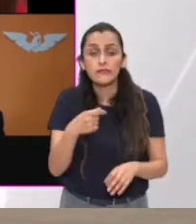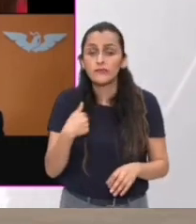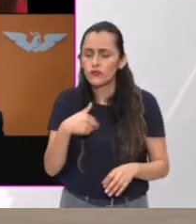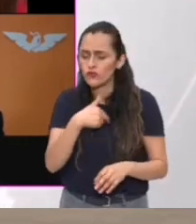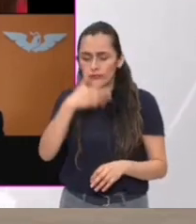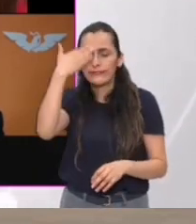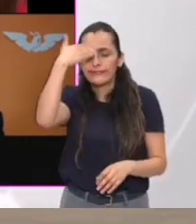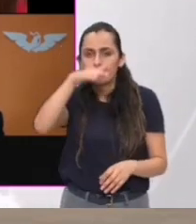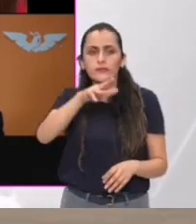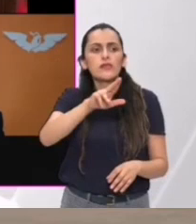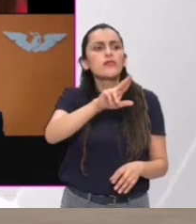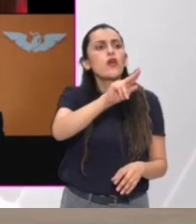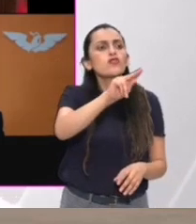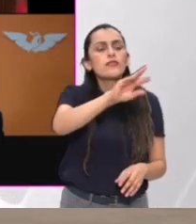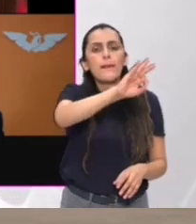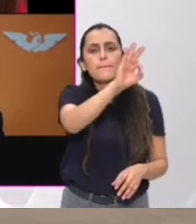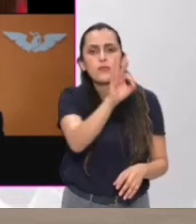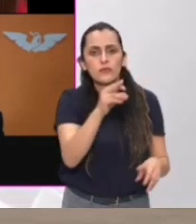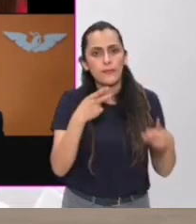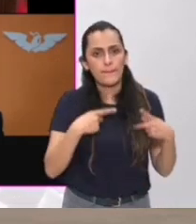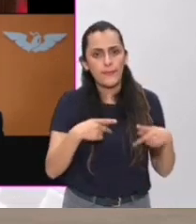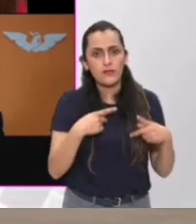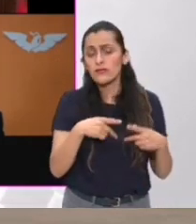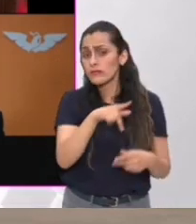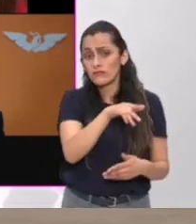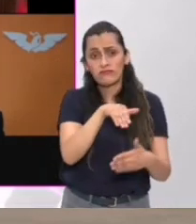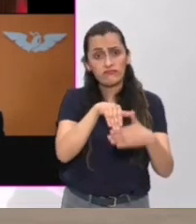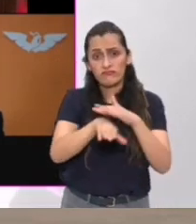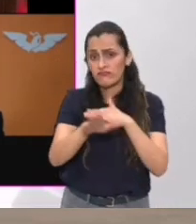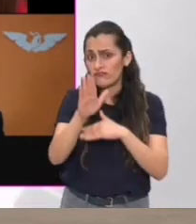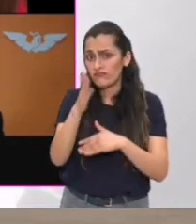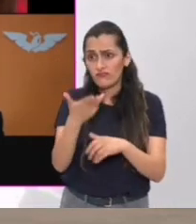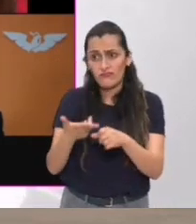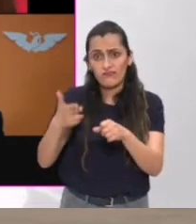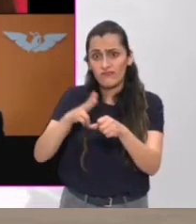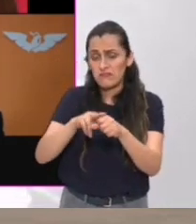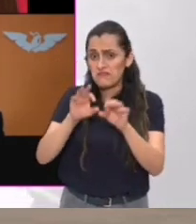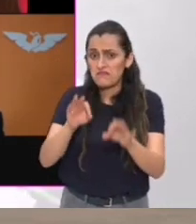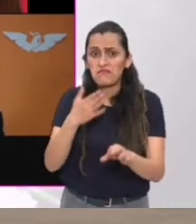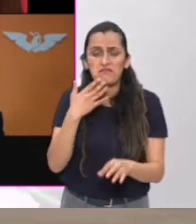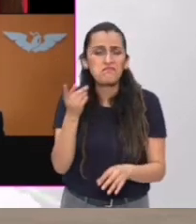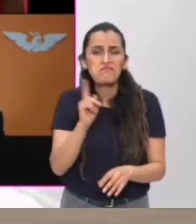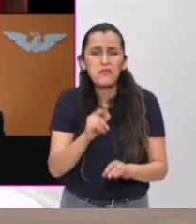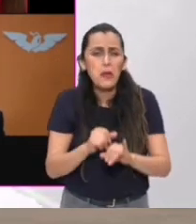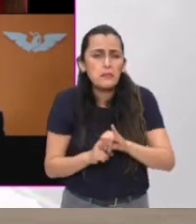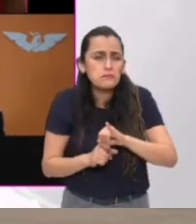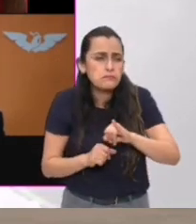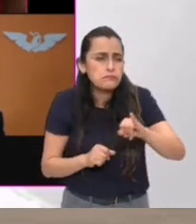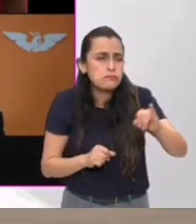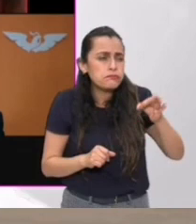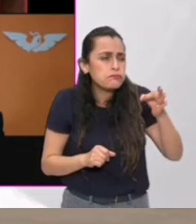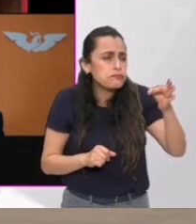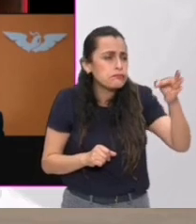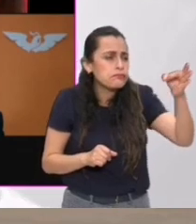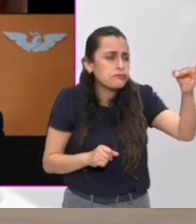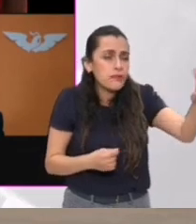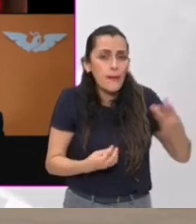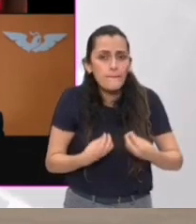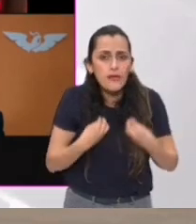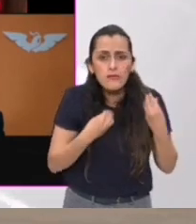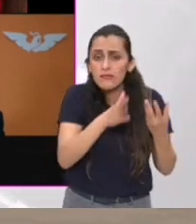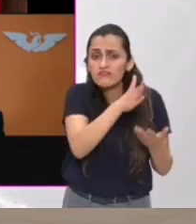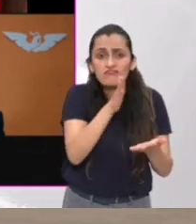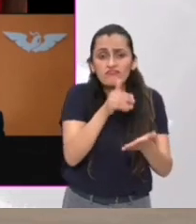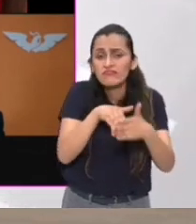de mexicanos no tienen alcance a ese sistema de salud. Muchos de ellos viven en zonas rurales y hay una propuesta clara del PES.